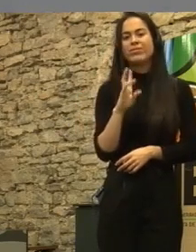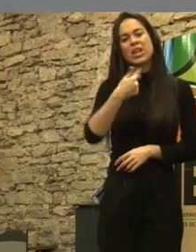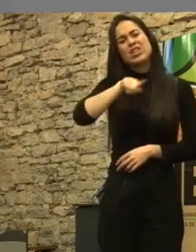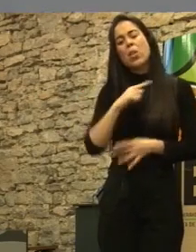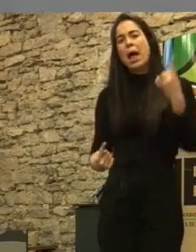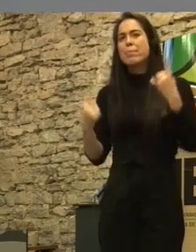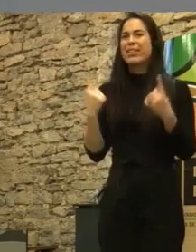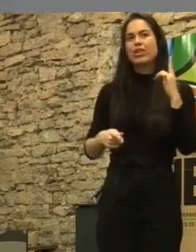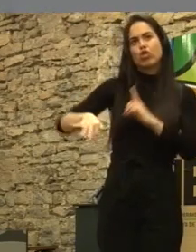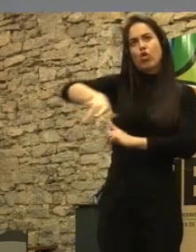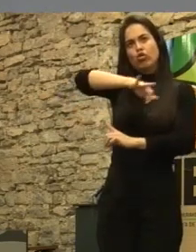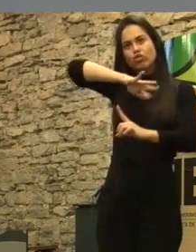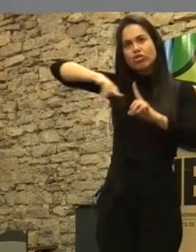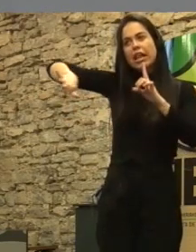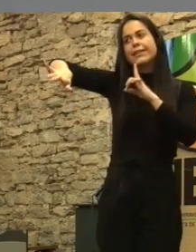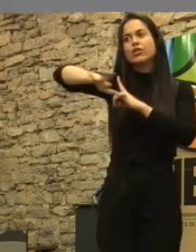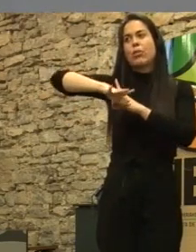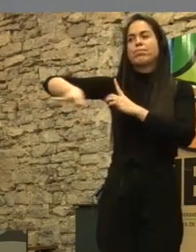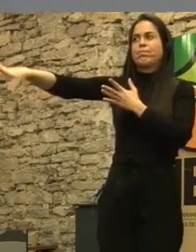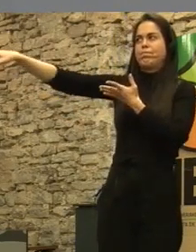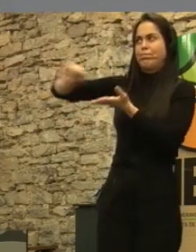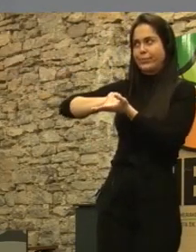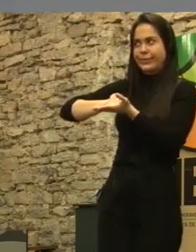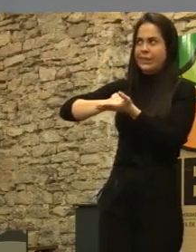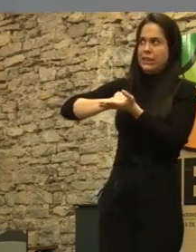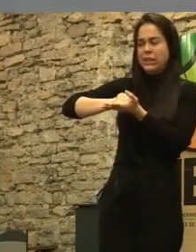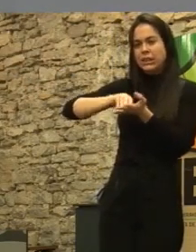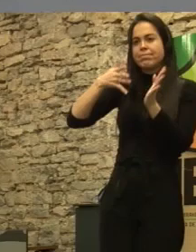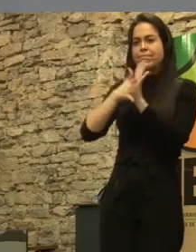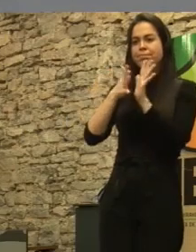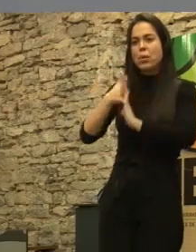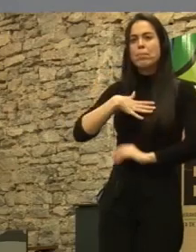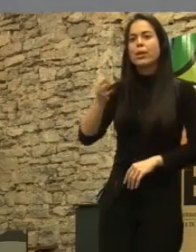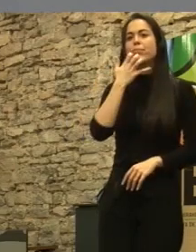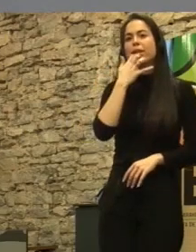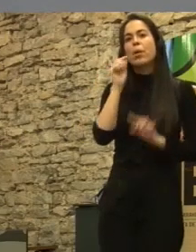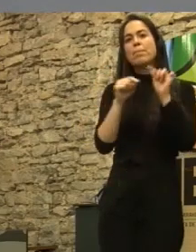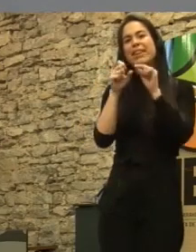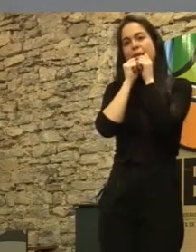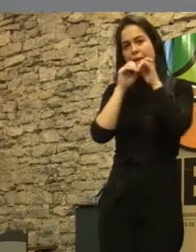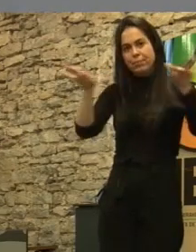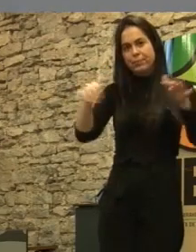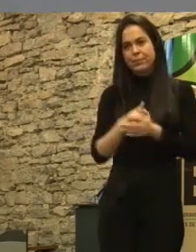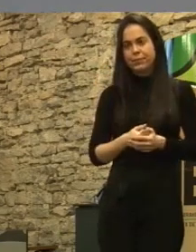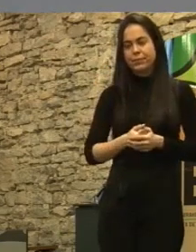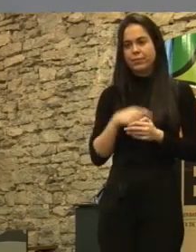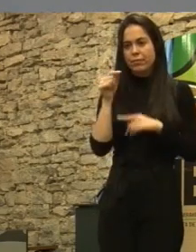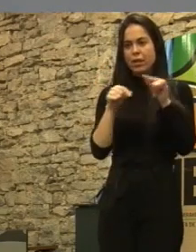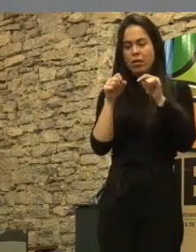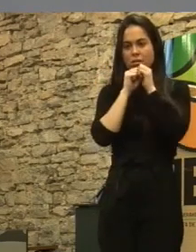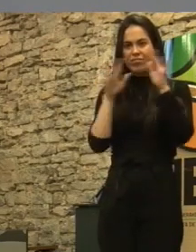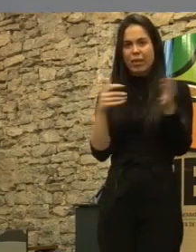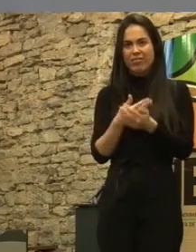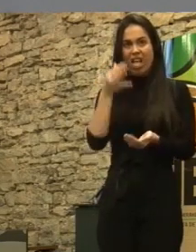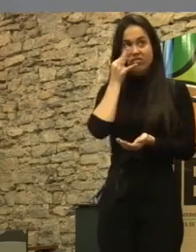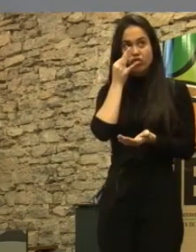de contexto, pero está muy claro qué es lo que es, ¿no? Por ejemplo, cuando hay que hablar, explicamos qué es lo que es una epidemia. Entonces, tú una epidemia no es una cosa que tú explicas con hechos